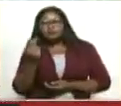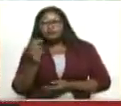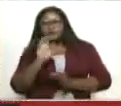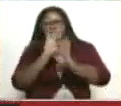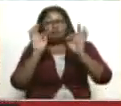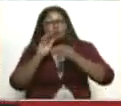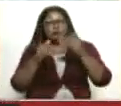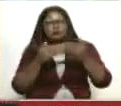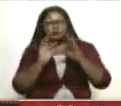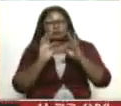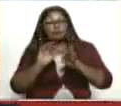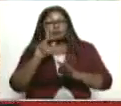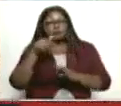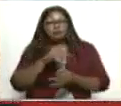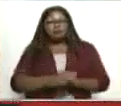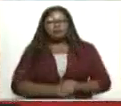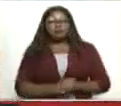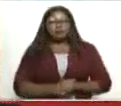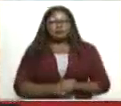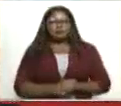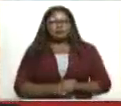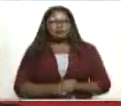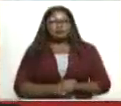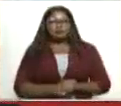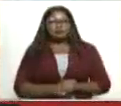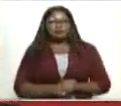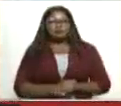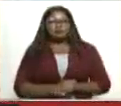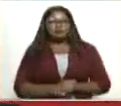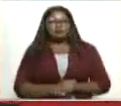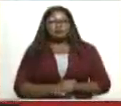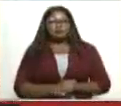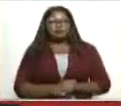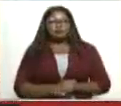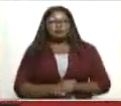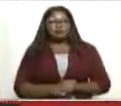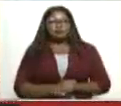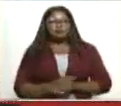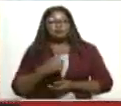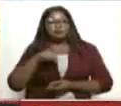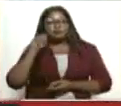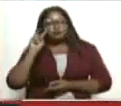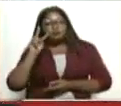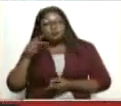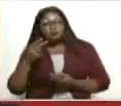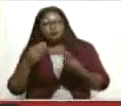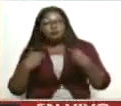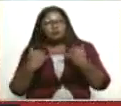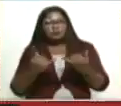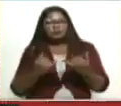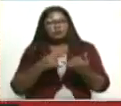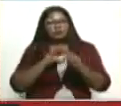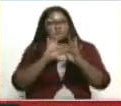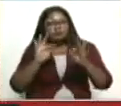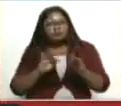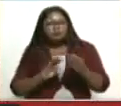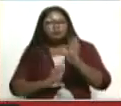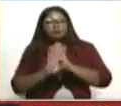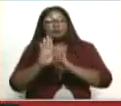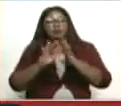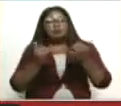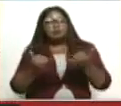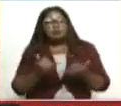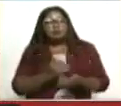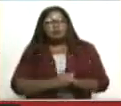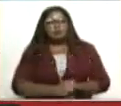modulación de lo incontrolable. En otras palabras, solo nos queda ser fieles a nuestros principios